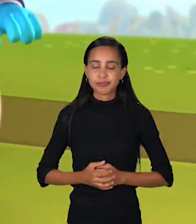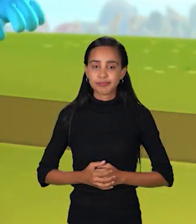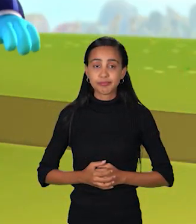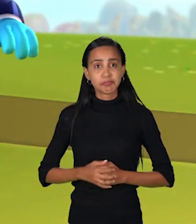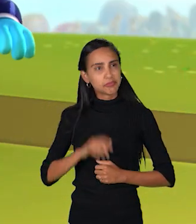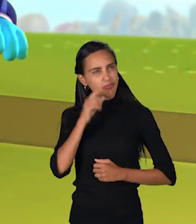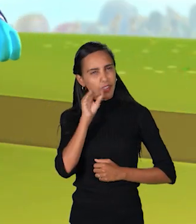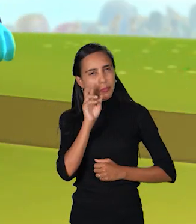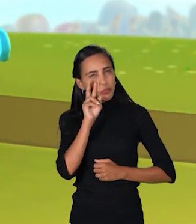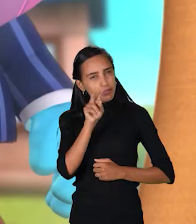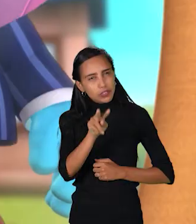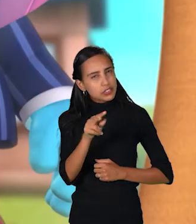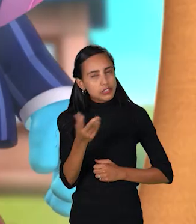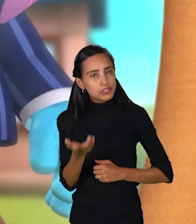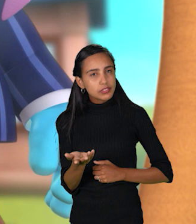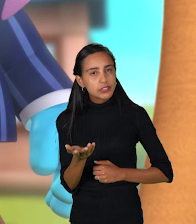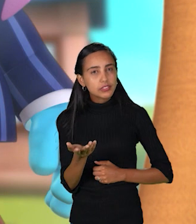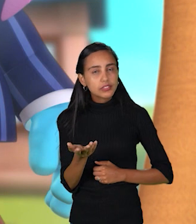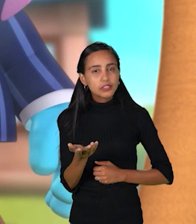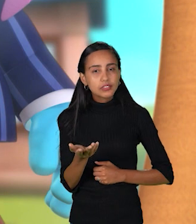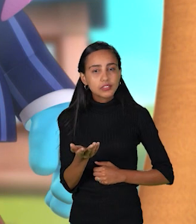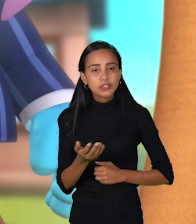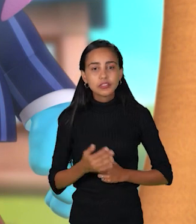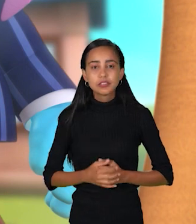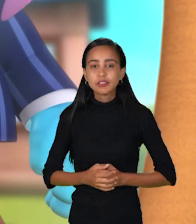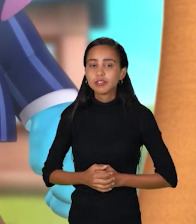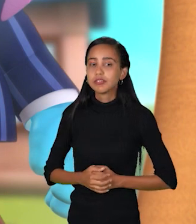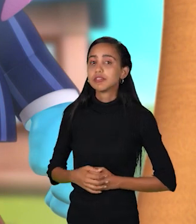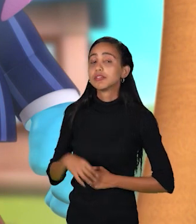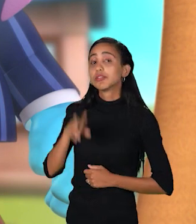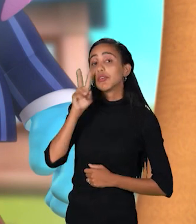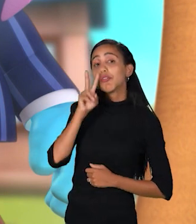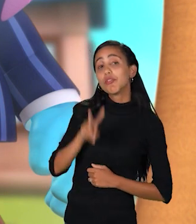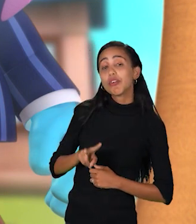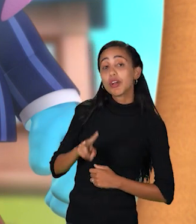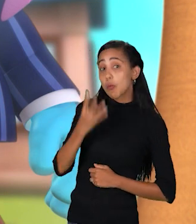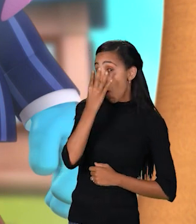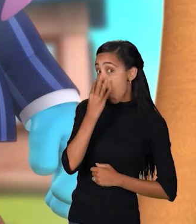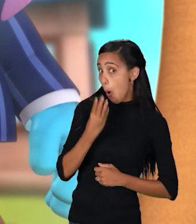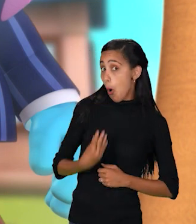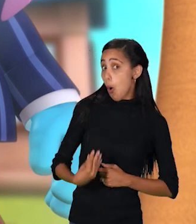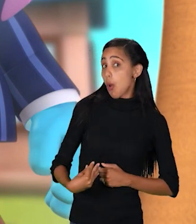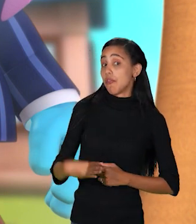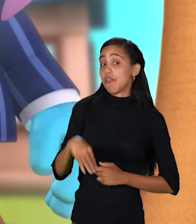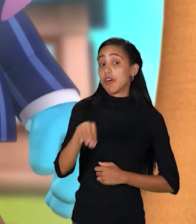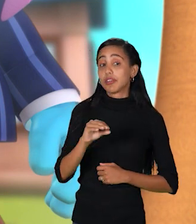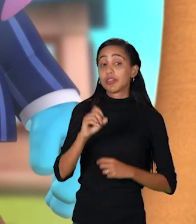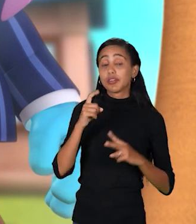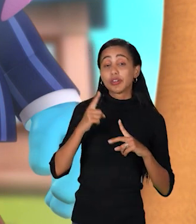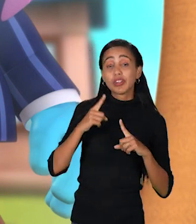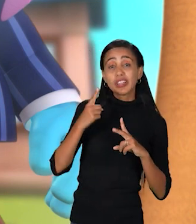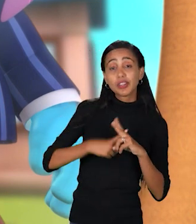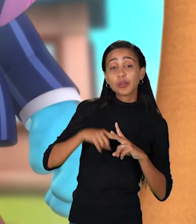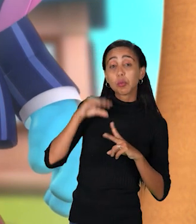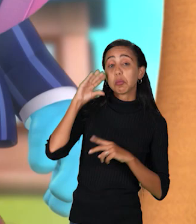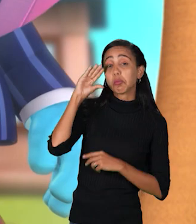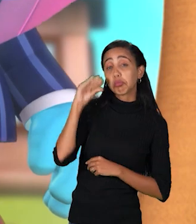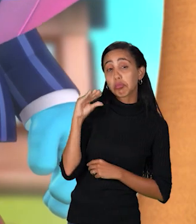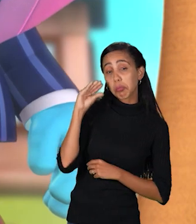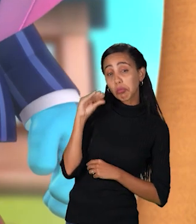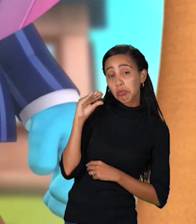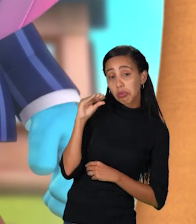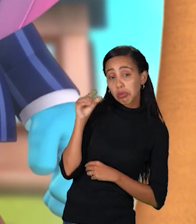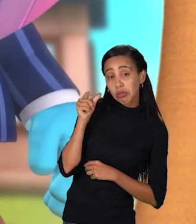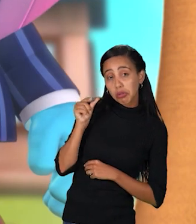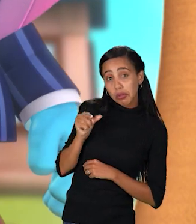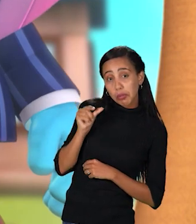¿Qué ves ahí? Se miran. Veo a un elefante. Y a un taponcito de